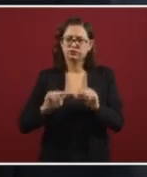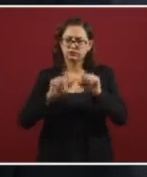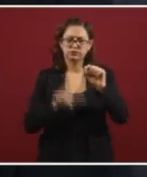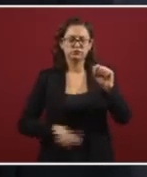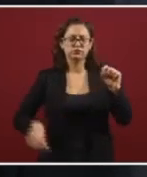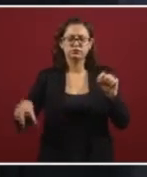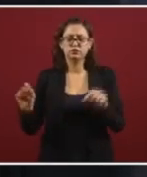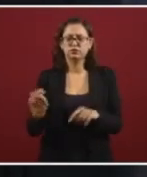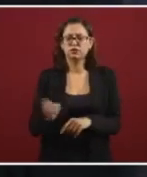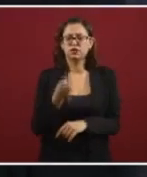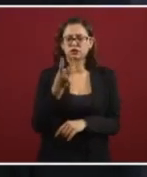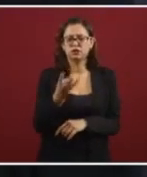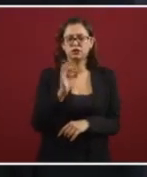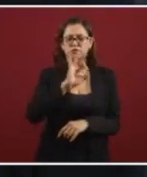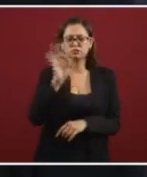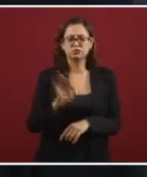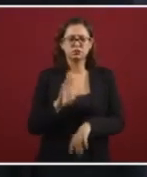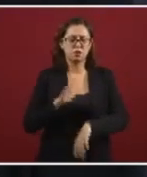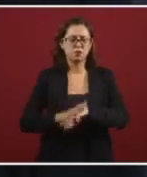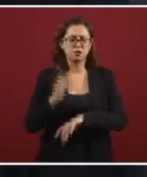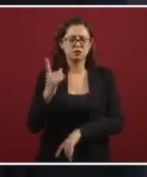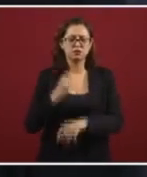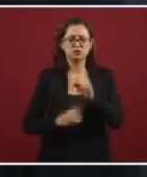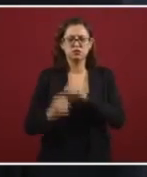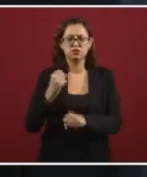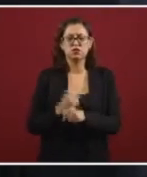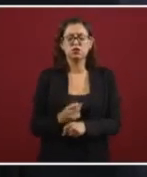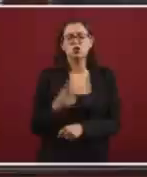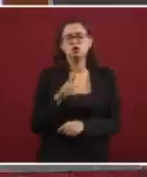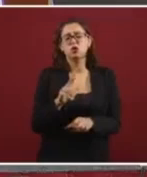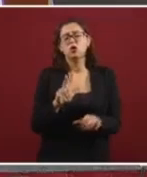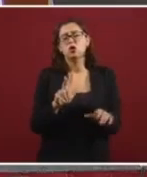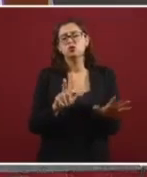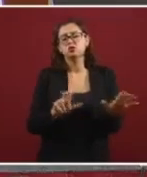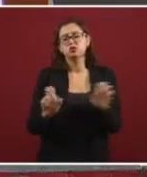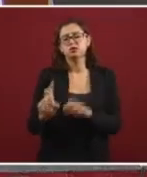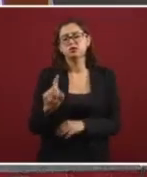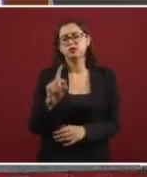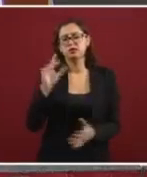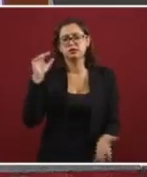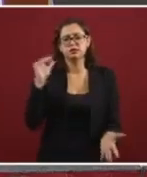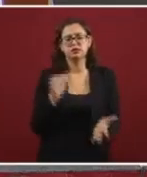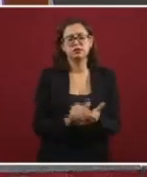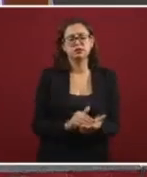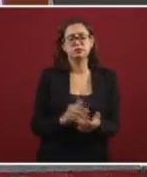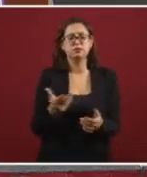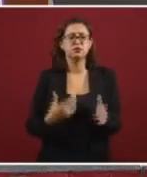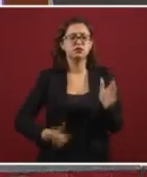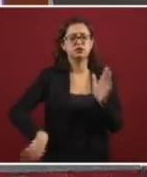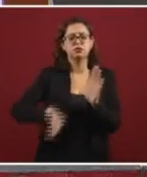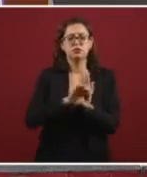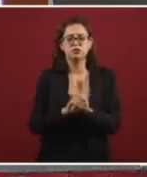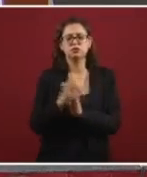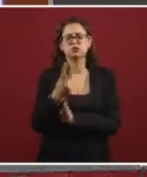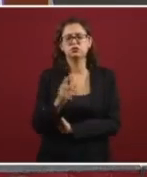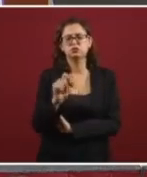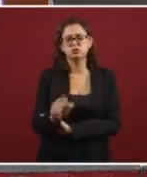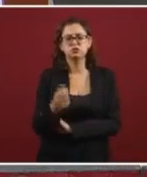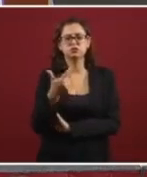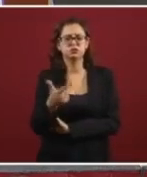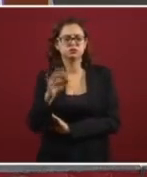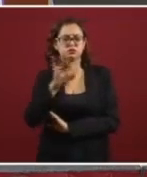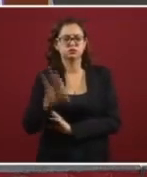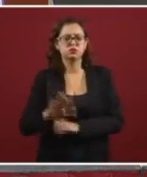el 3% más, con 830,000 habitaciones, 2.7 más. Ese número de cuartos y